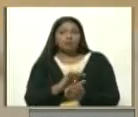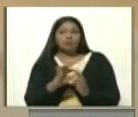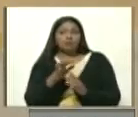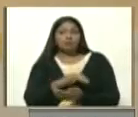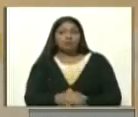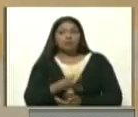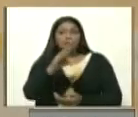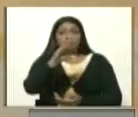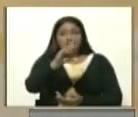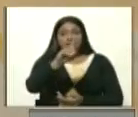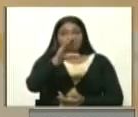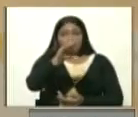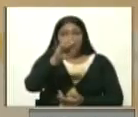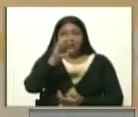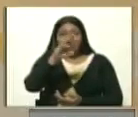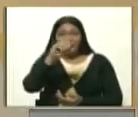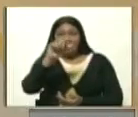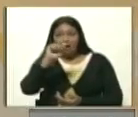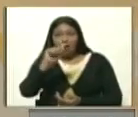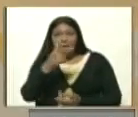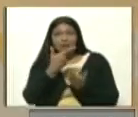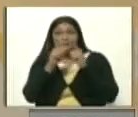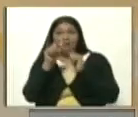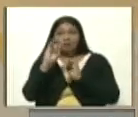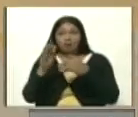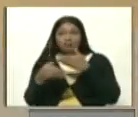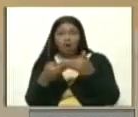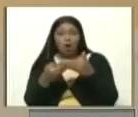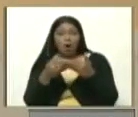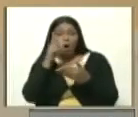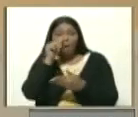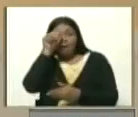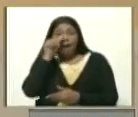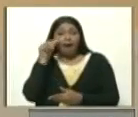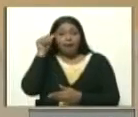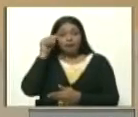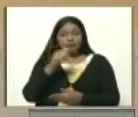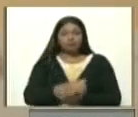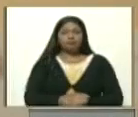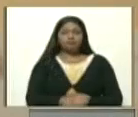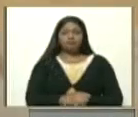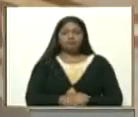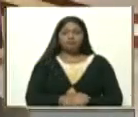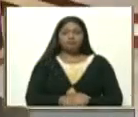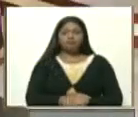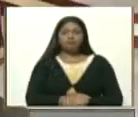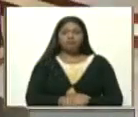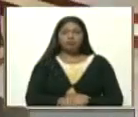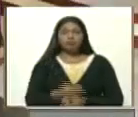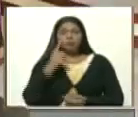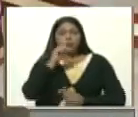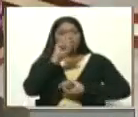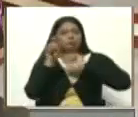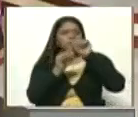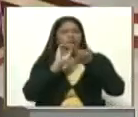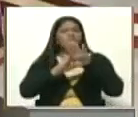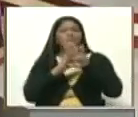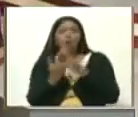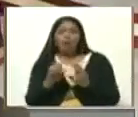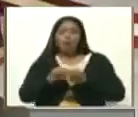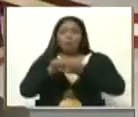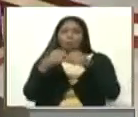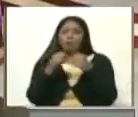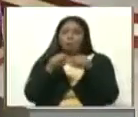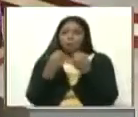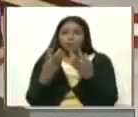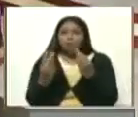CDAO por el fallo para la liberación de Alex Saab. Algunas interrogantes que nos hacemos, ¿por qué tanta violación en el